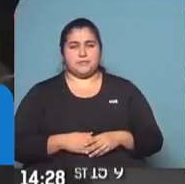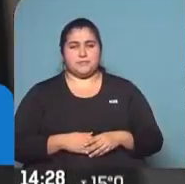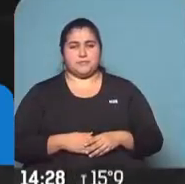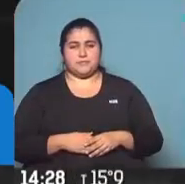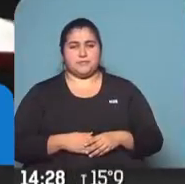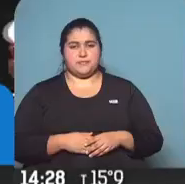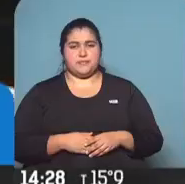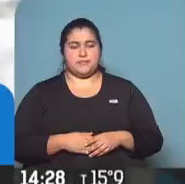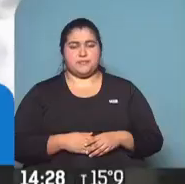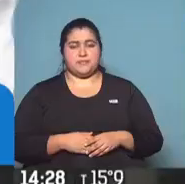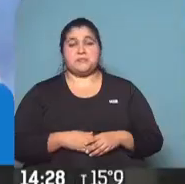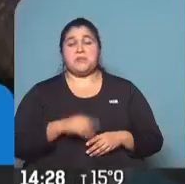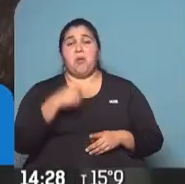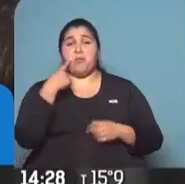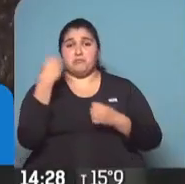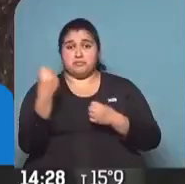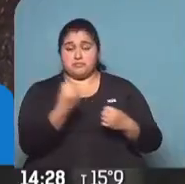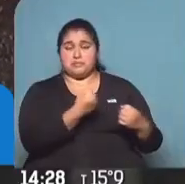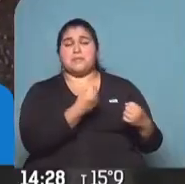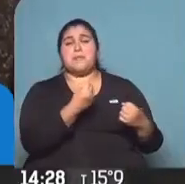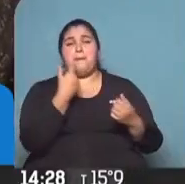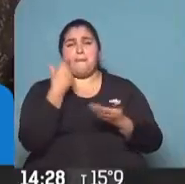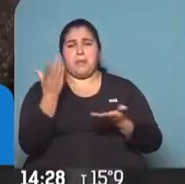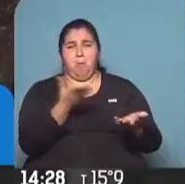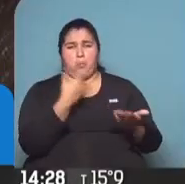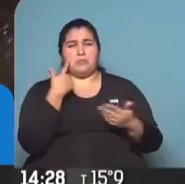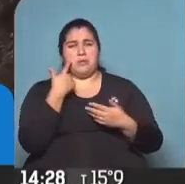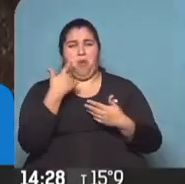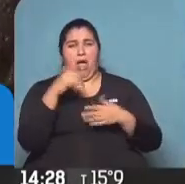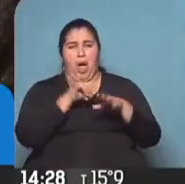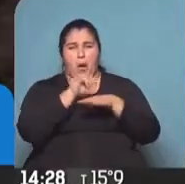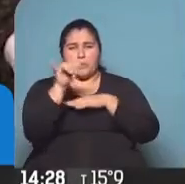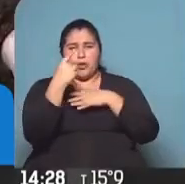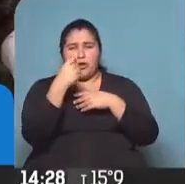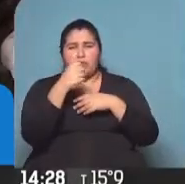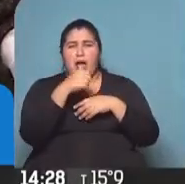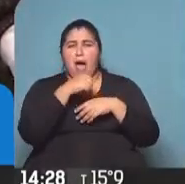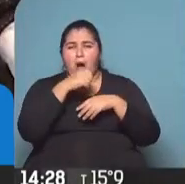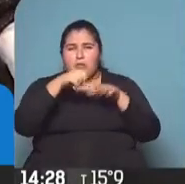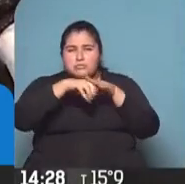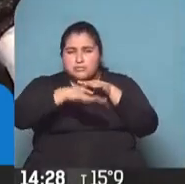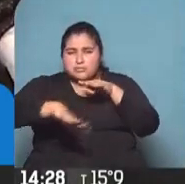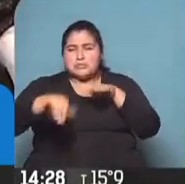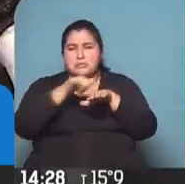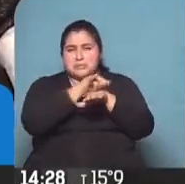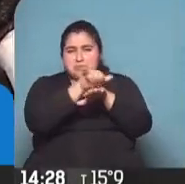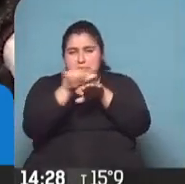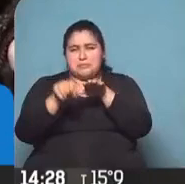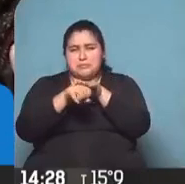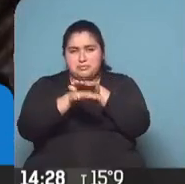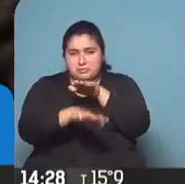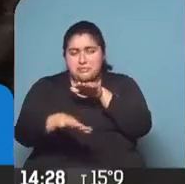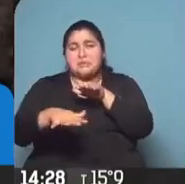es el momento de presentar un cambio líder ante el destacamento móvil 1 carro hidrante marca ford modelo